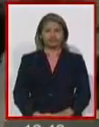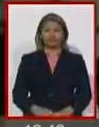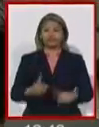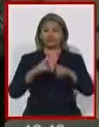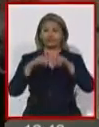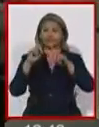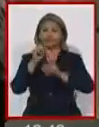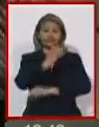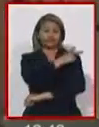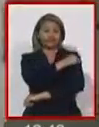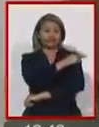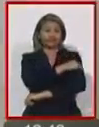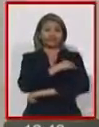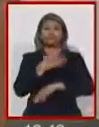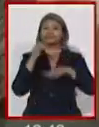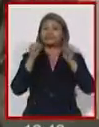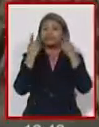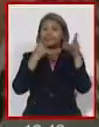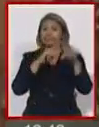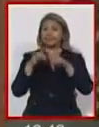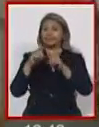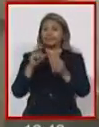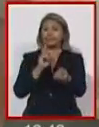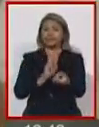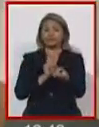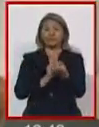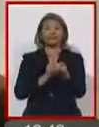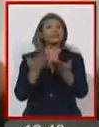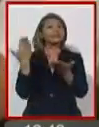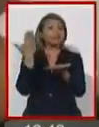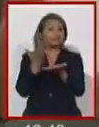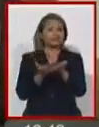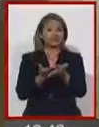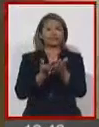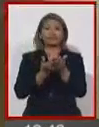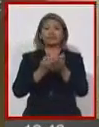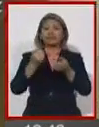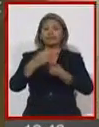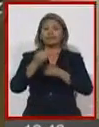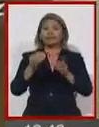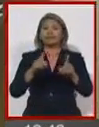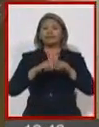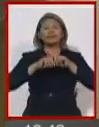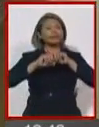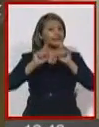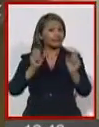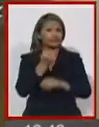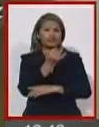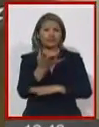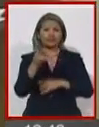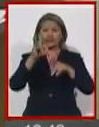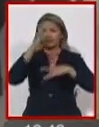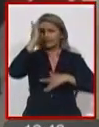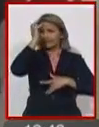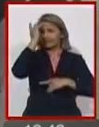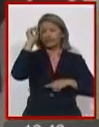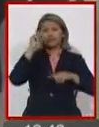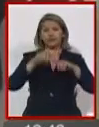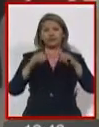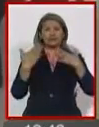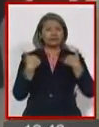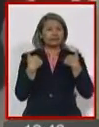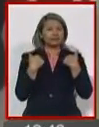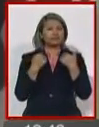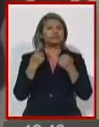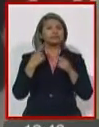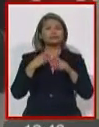En los diferentes hospitales se pudo observar que los médicos retornaron a los consultorios. Sin embargo, algunos pacientes no pudieron